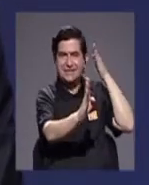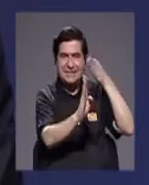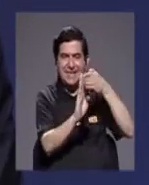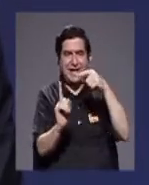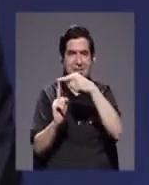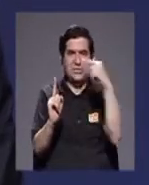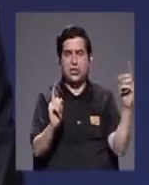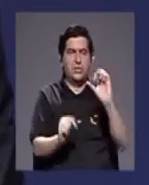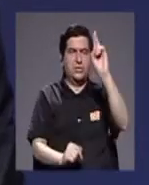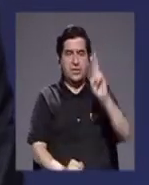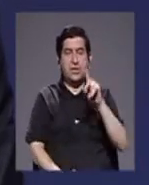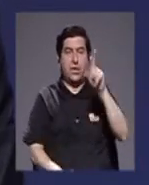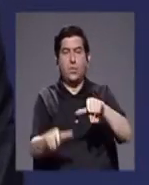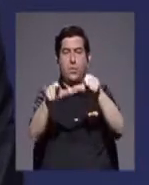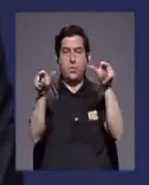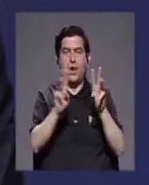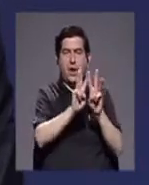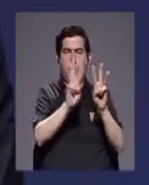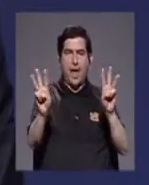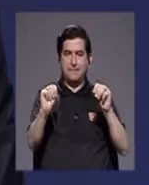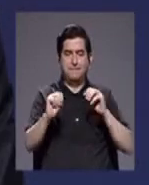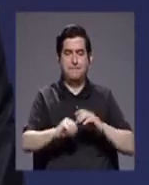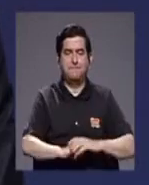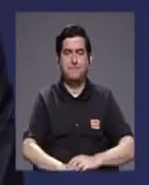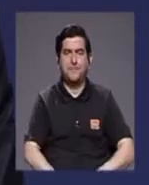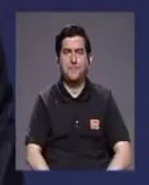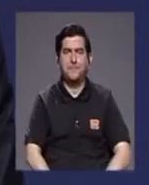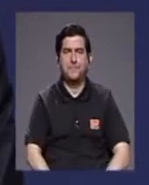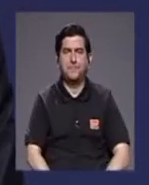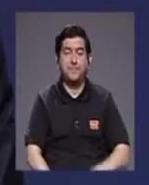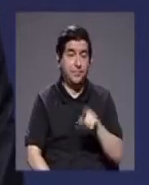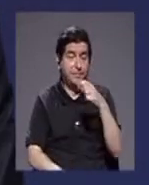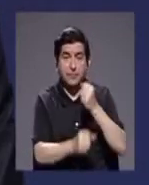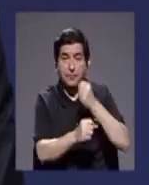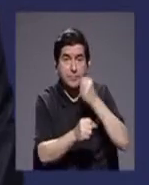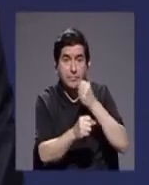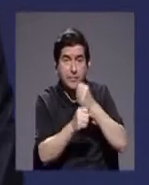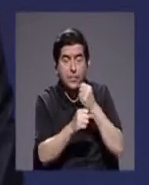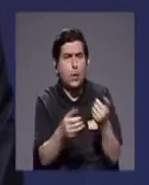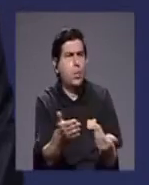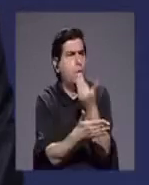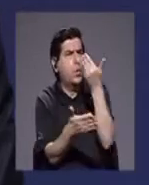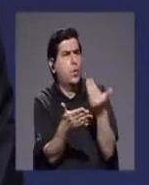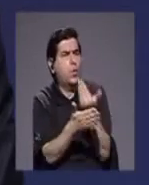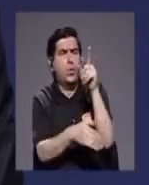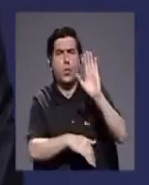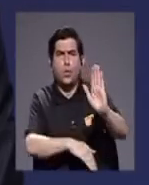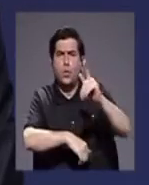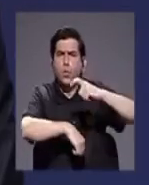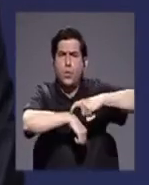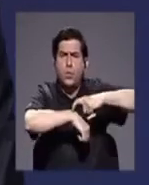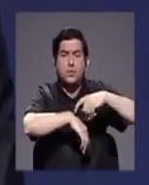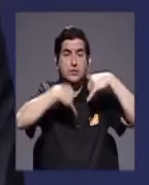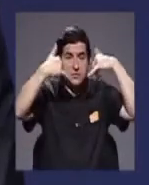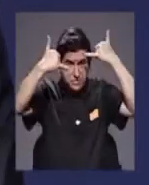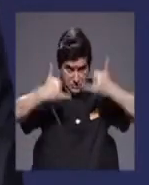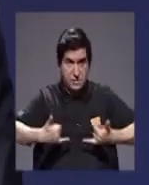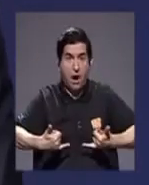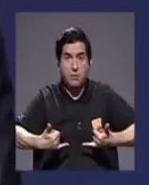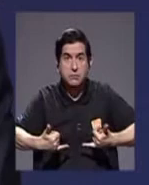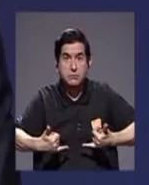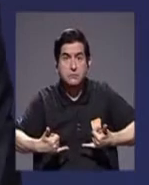Costa Rica a través de un sitio web. Y esos esfuerzos, que eran muy innovadores en su momento, pues ya